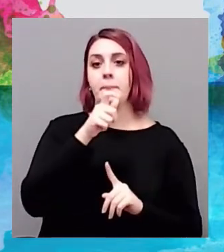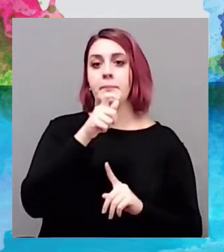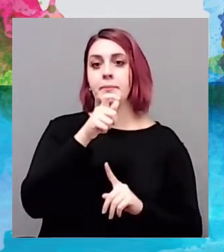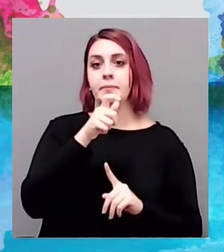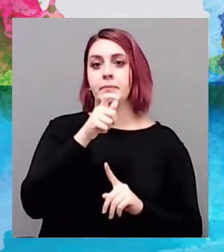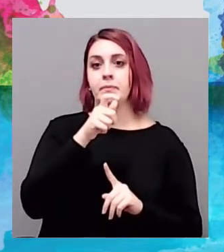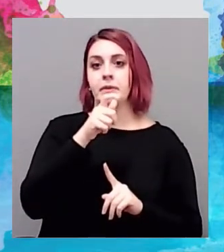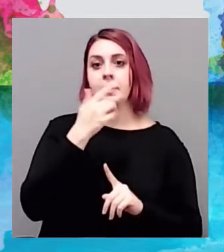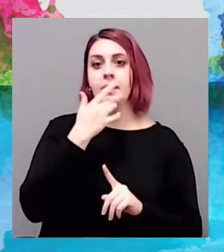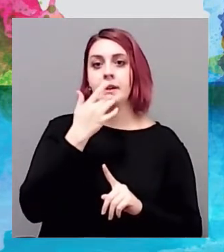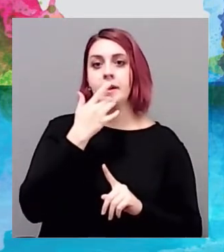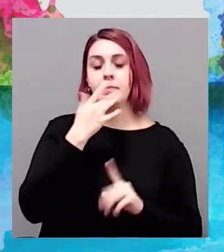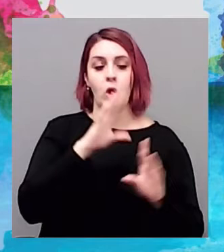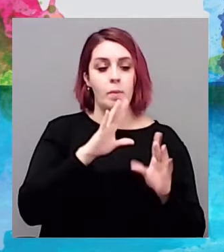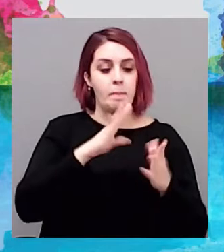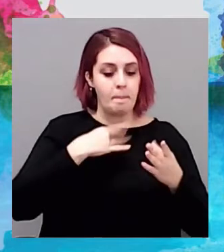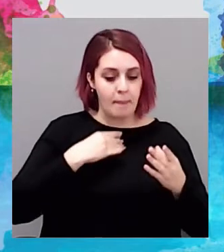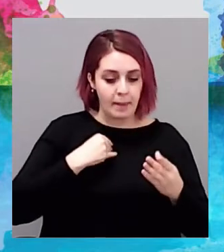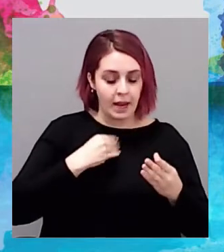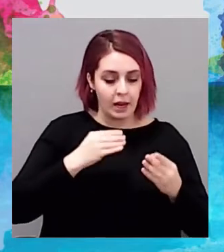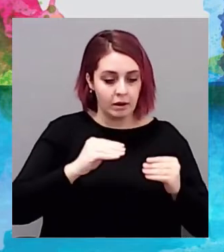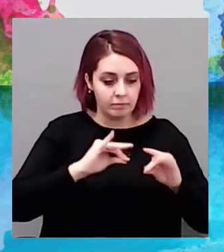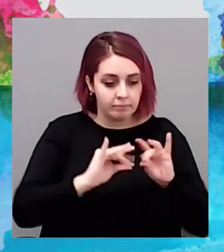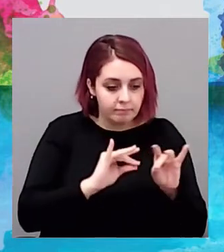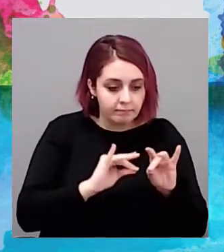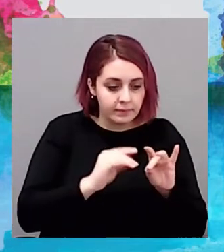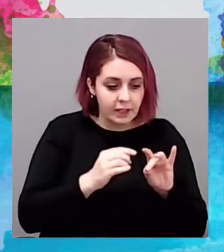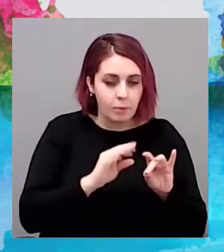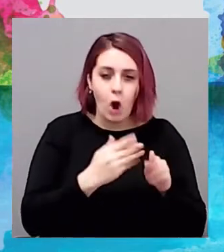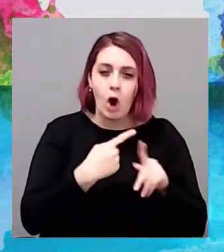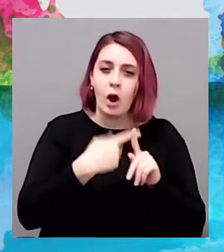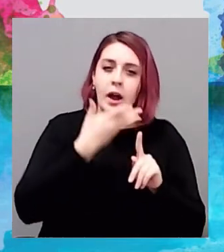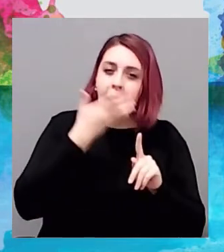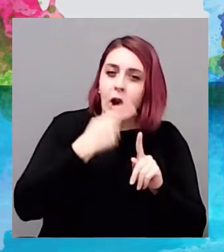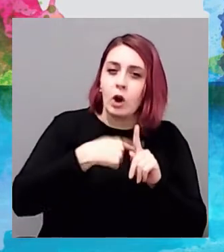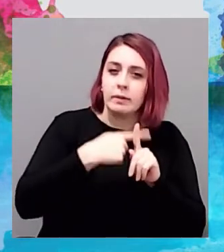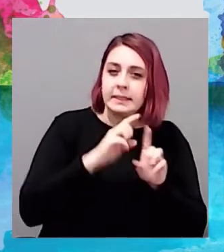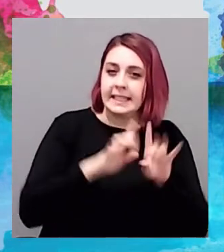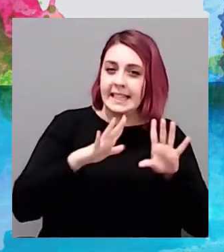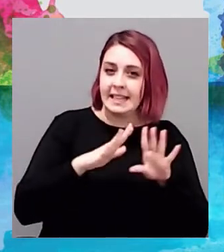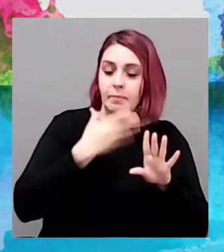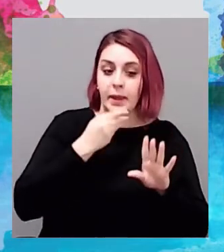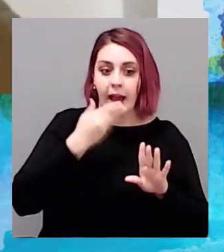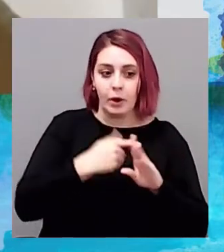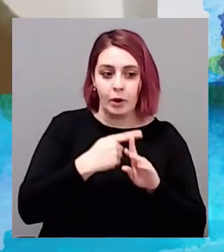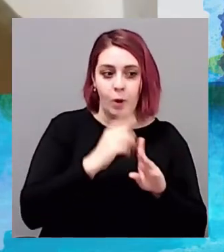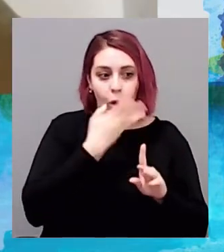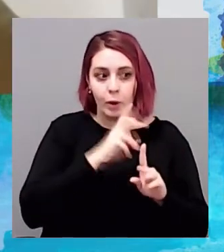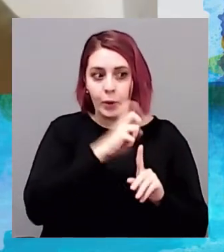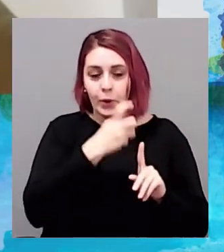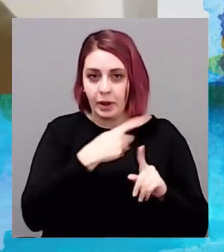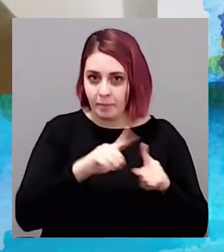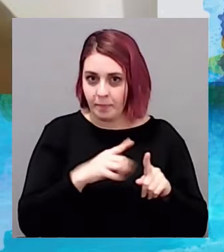levantarse con el contacto con el papel termosensible y el calor. Y esto siempre hay que ir